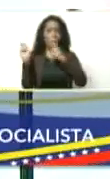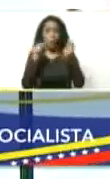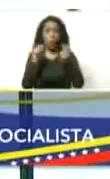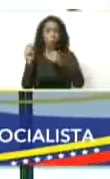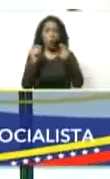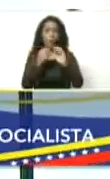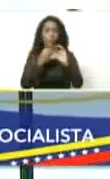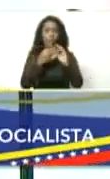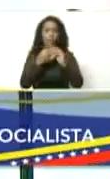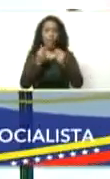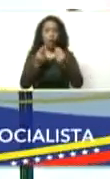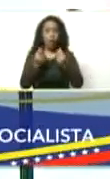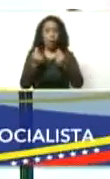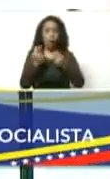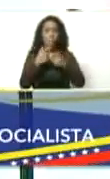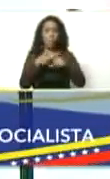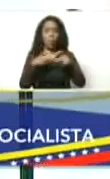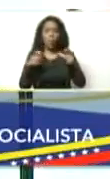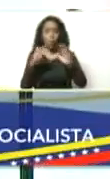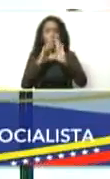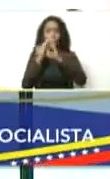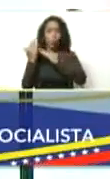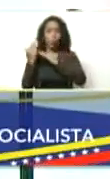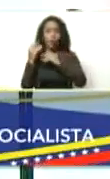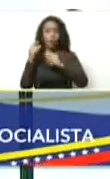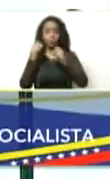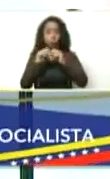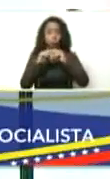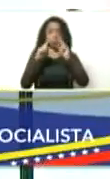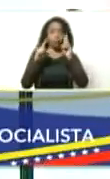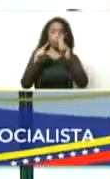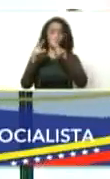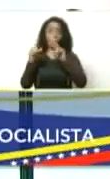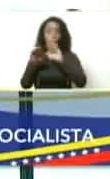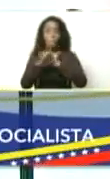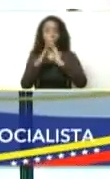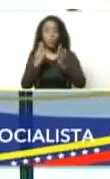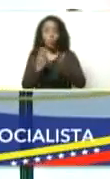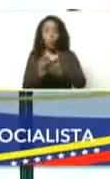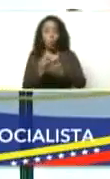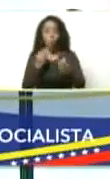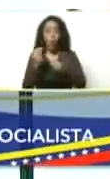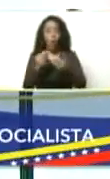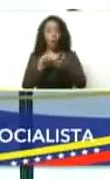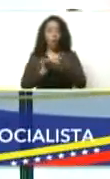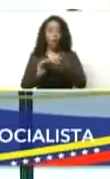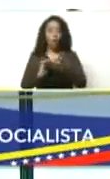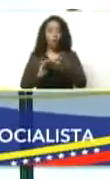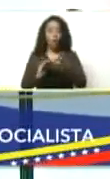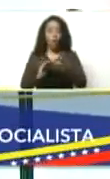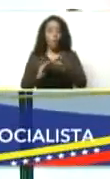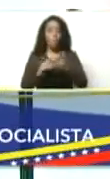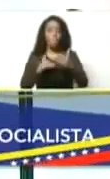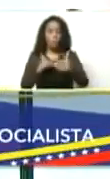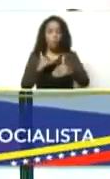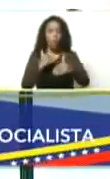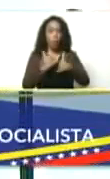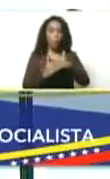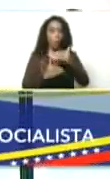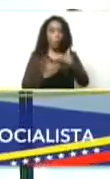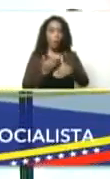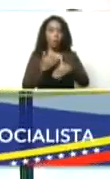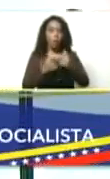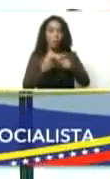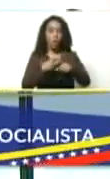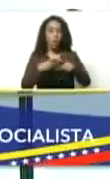que va a asombrar al mundo. Como estamos asombrando al mundo con la recuperación paulatina,